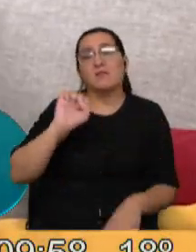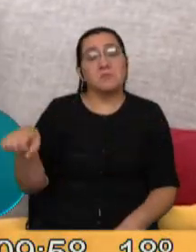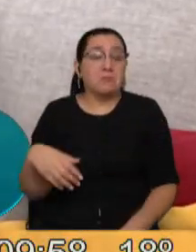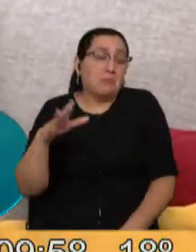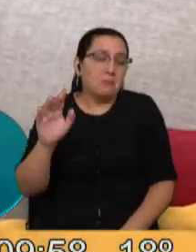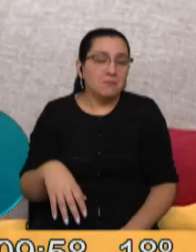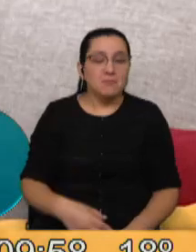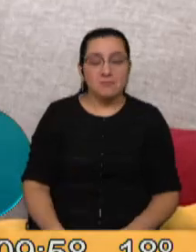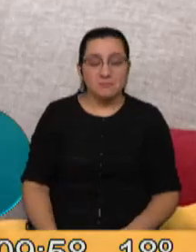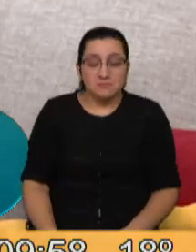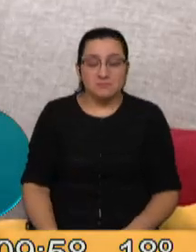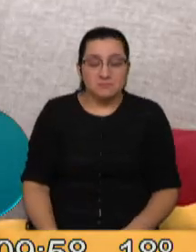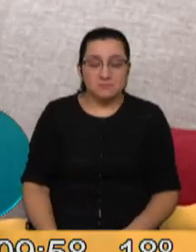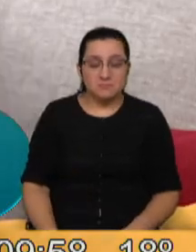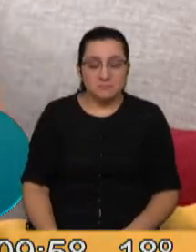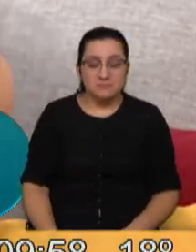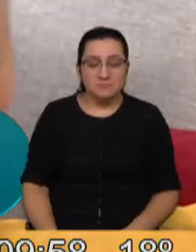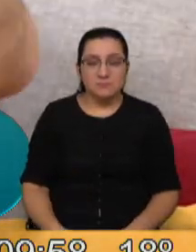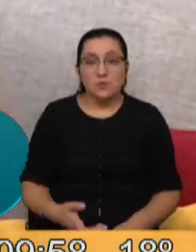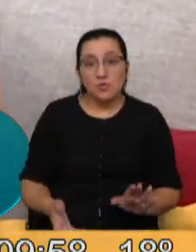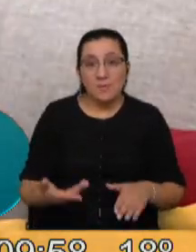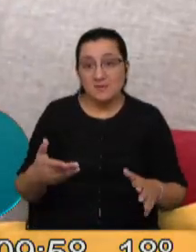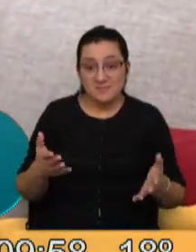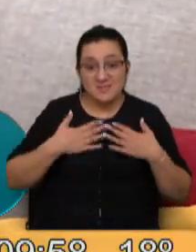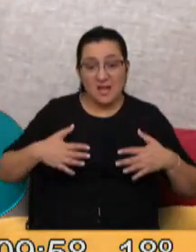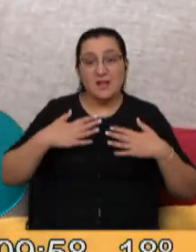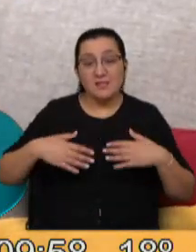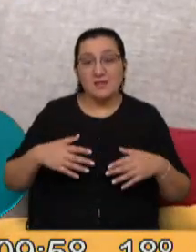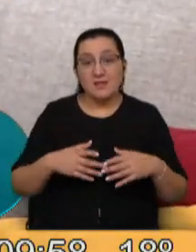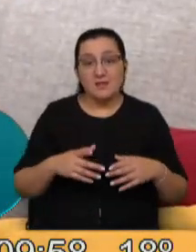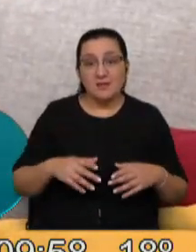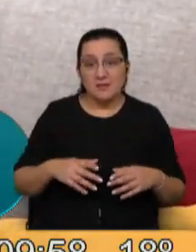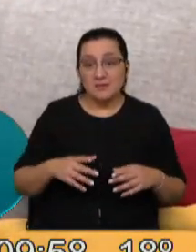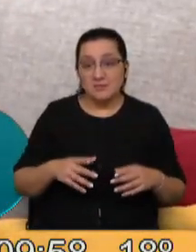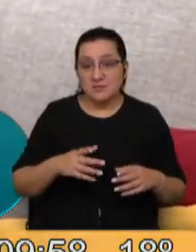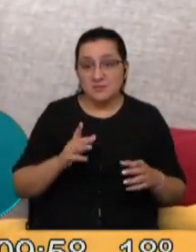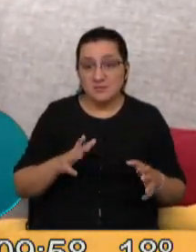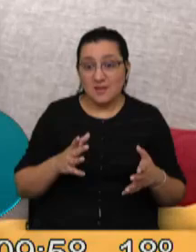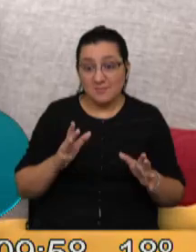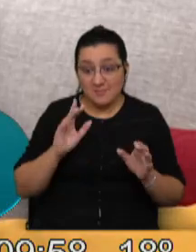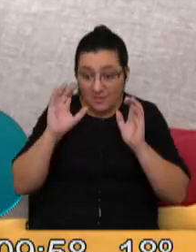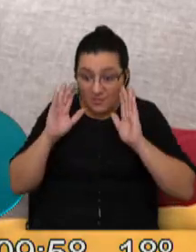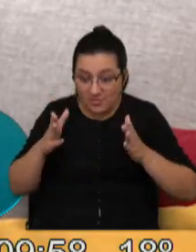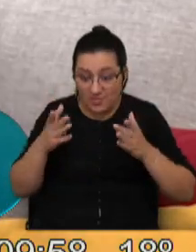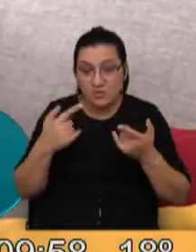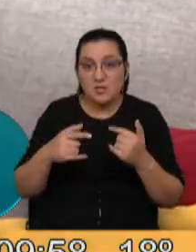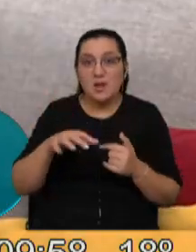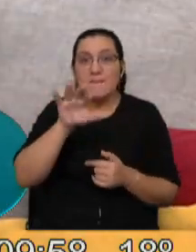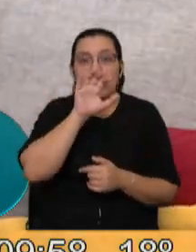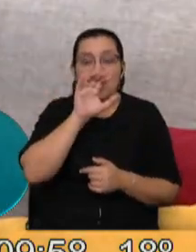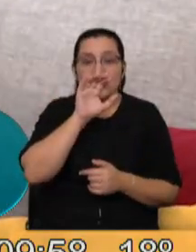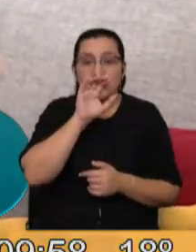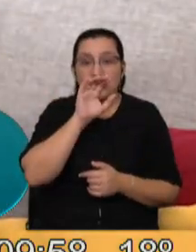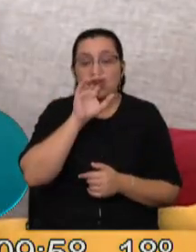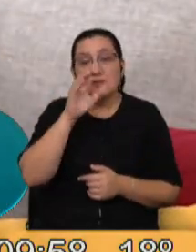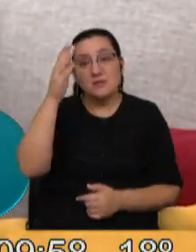Porque en realidad no he tenido un contacto. Porque cuanto más me salte, más bolilla le doy por una cuestión de llamarme la atención. Entonces el perro lo que entiende es cuanto más